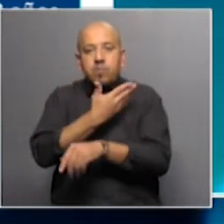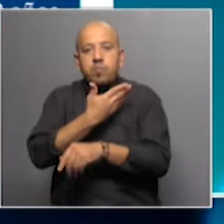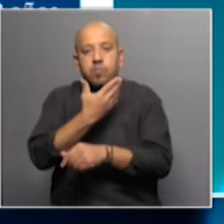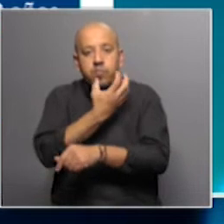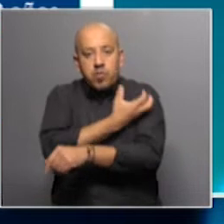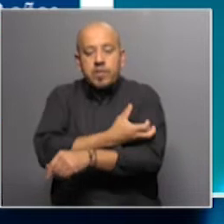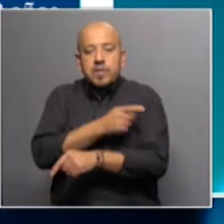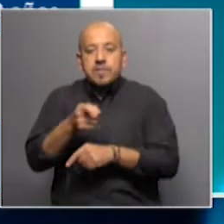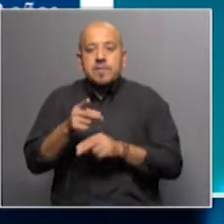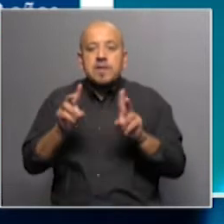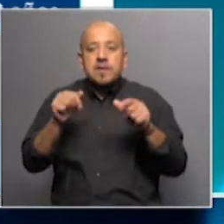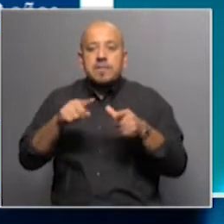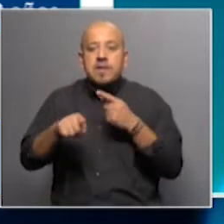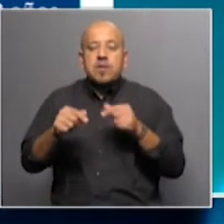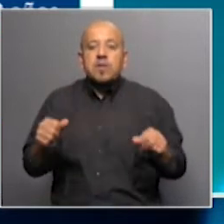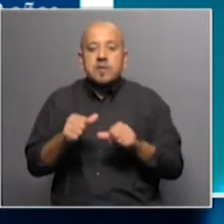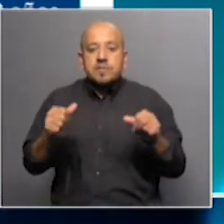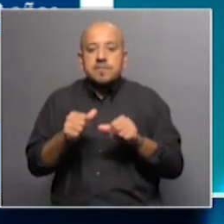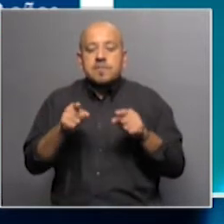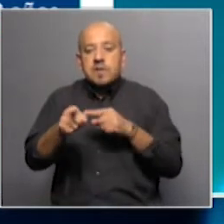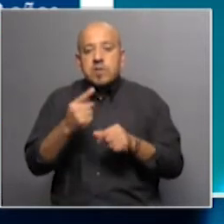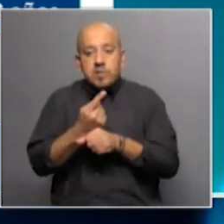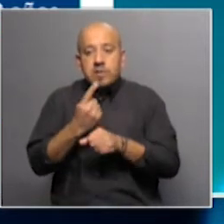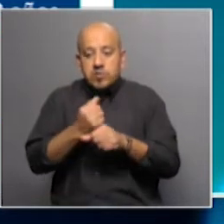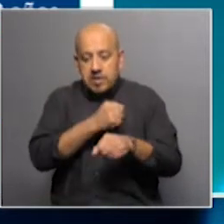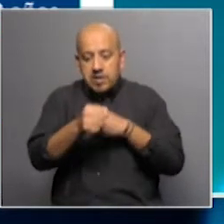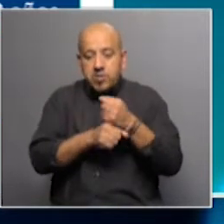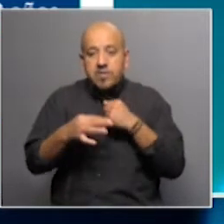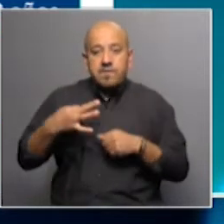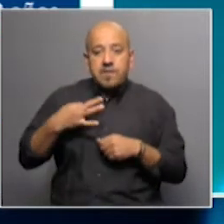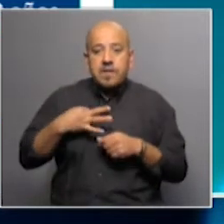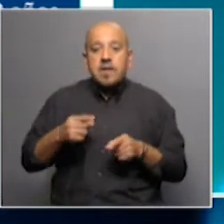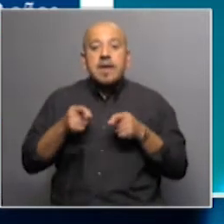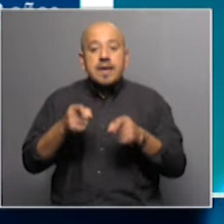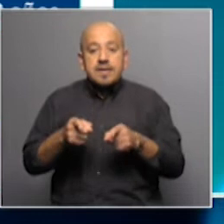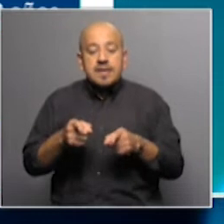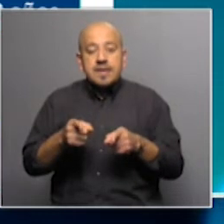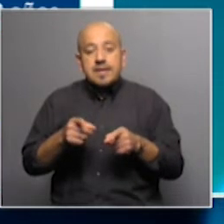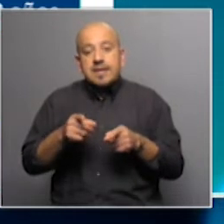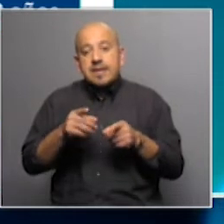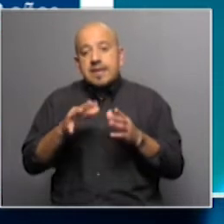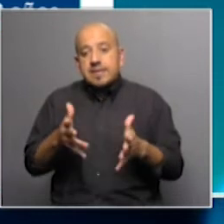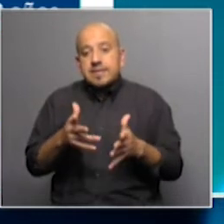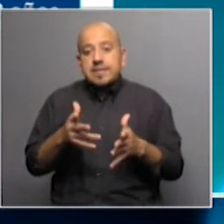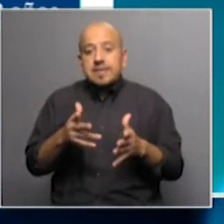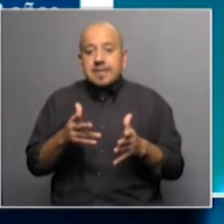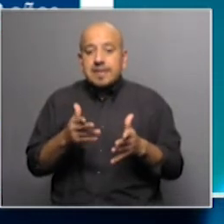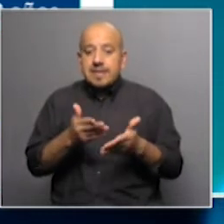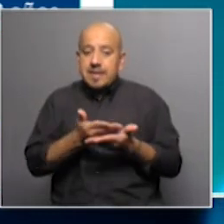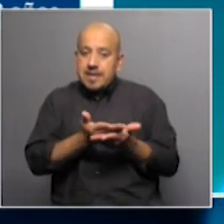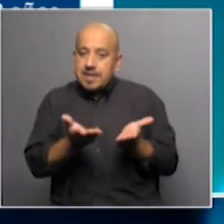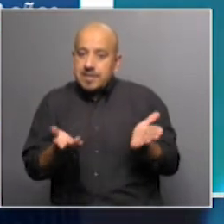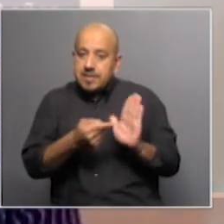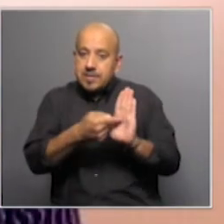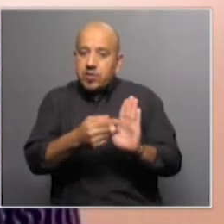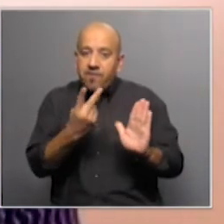gran concentración de su incidencia está en los primeros años de vida. Entonces, esta es la foto del 2020. Pero si pasamos